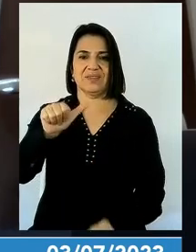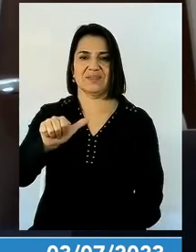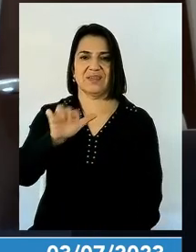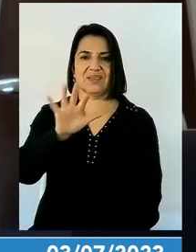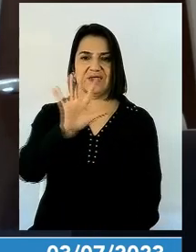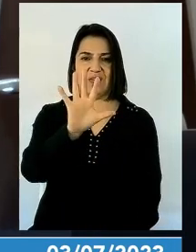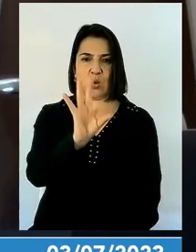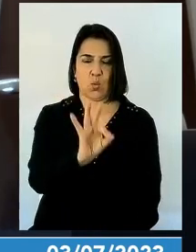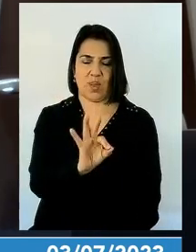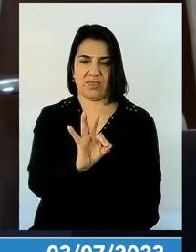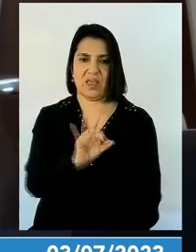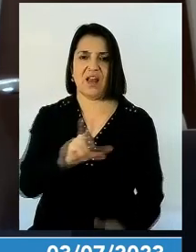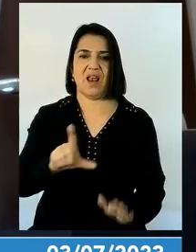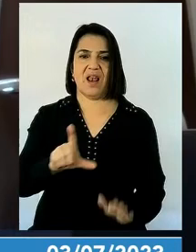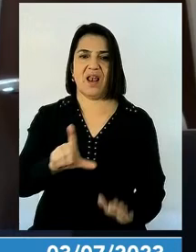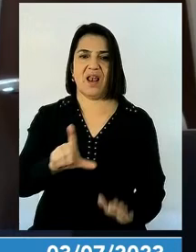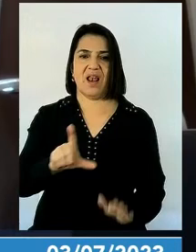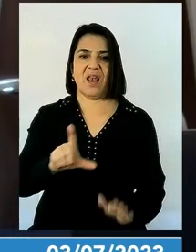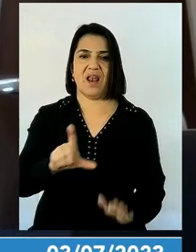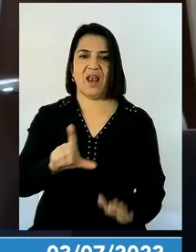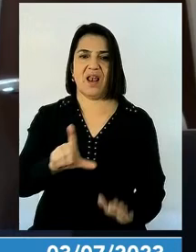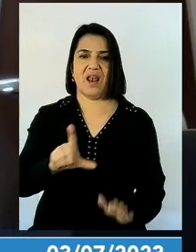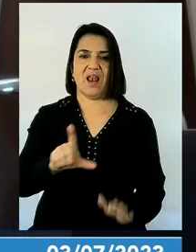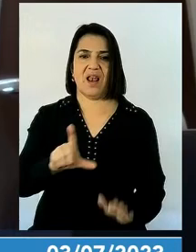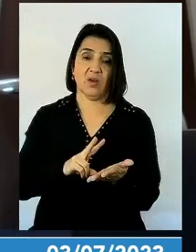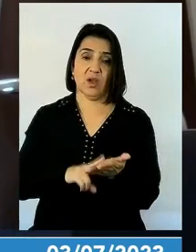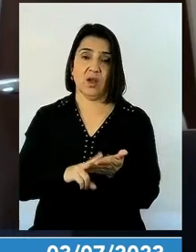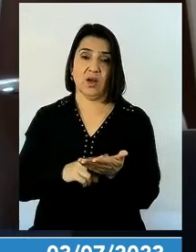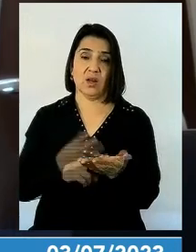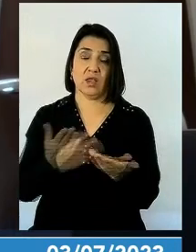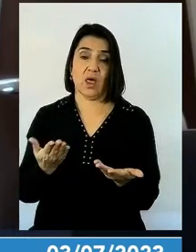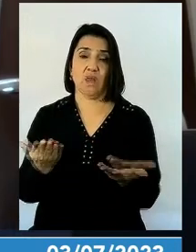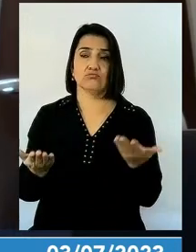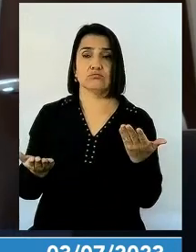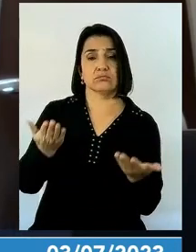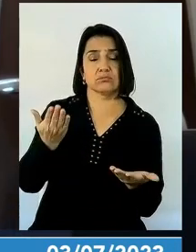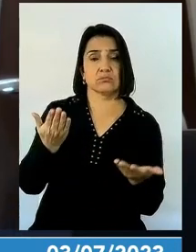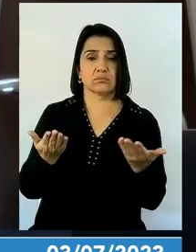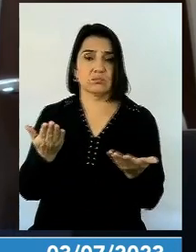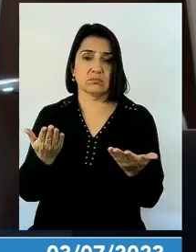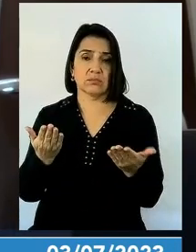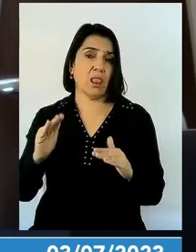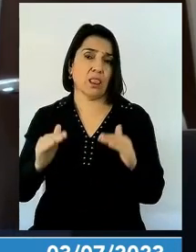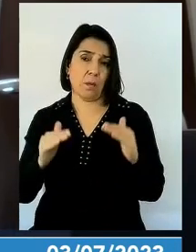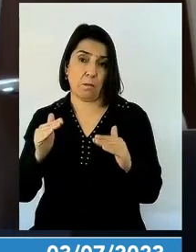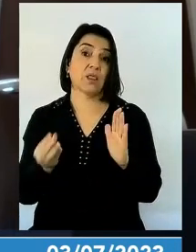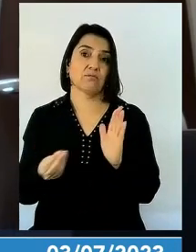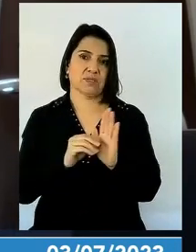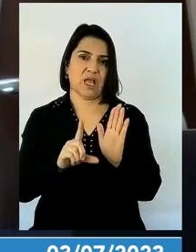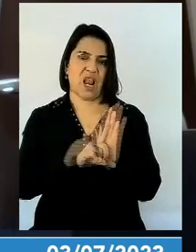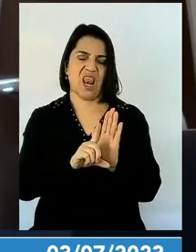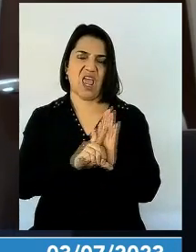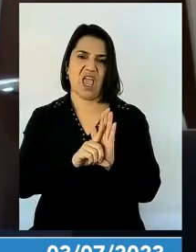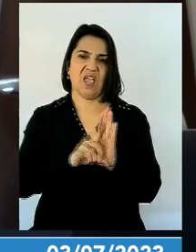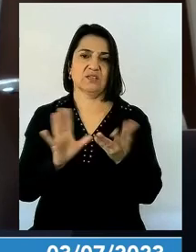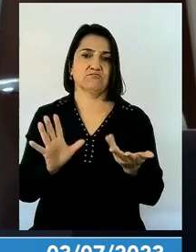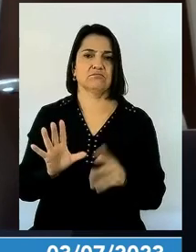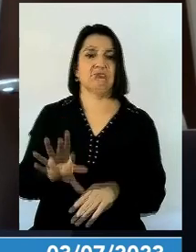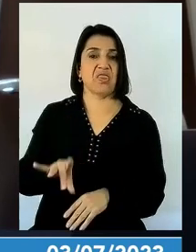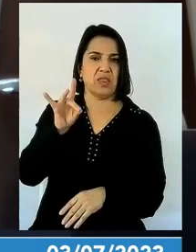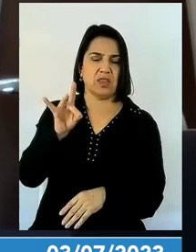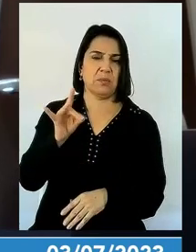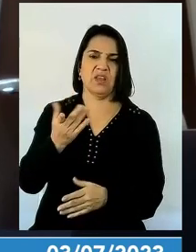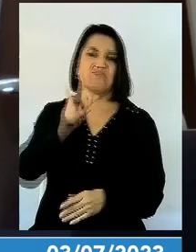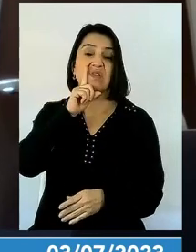la verdad que queda al arbitrio, y así está establecido por la ley, que lo determina el médico de urgencia.